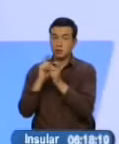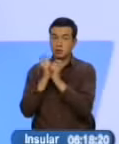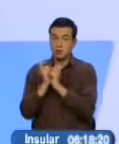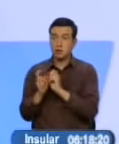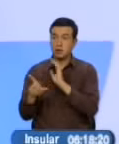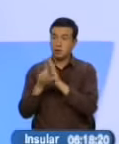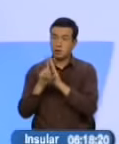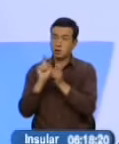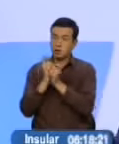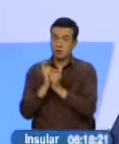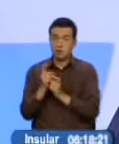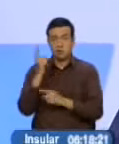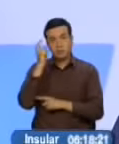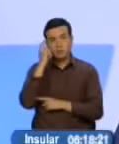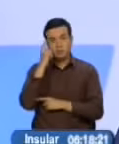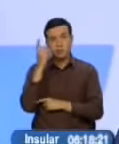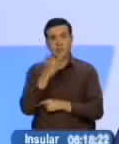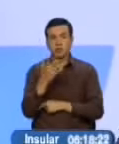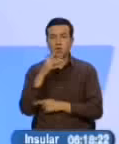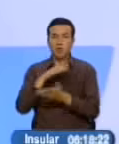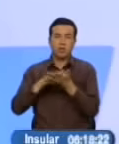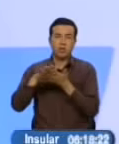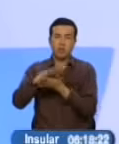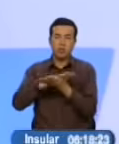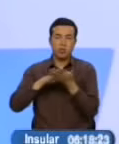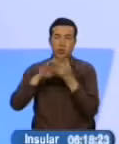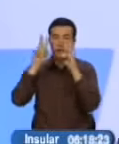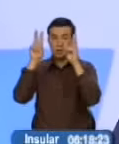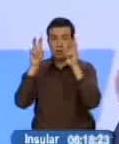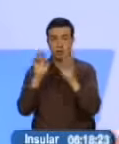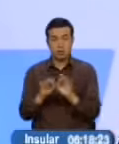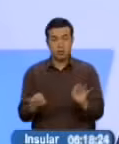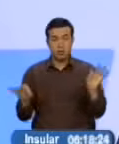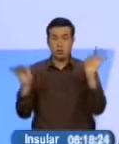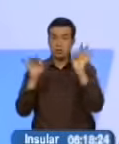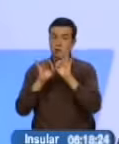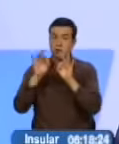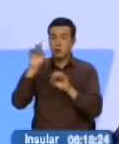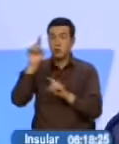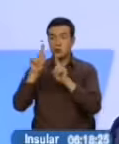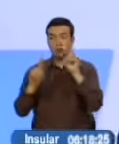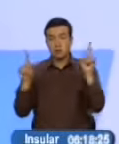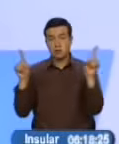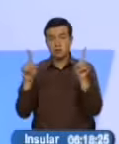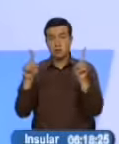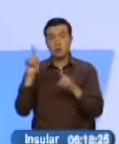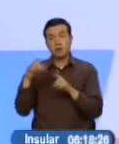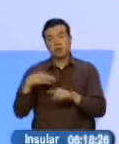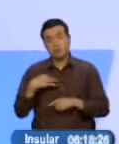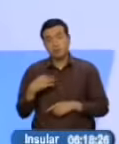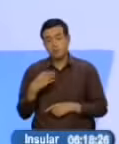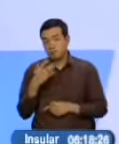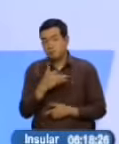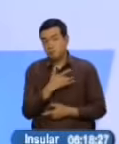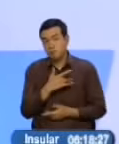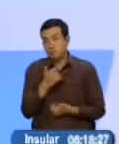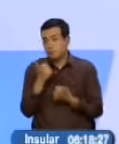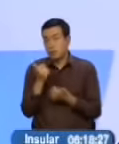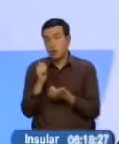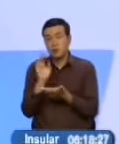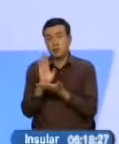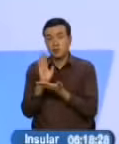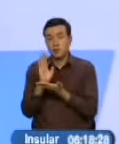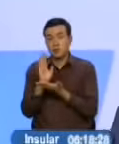nuestra normativa. Creo que hay mucha ambigüedad alrededor de este tema y en muchos casos buenas intenciones, como puede ser el